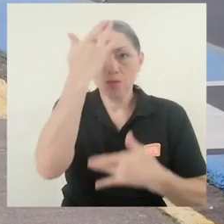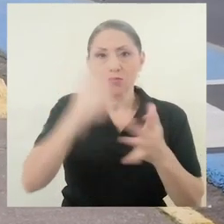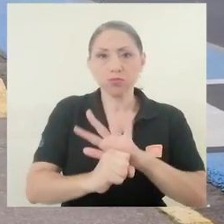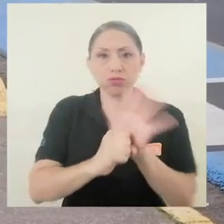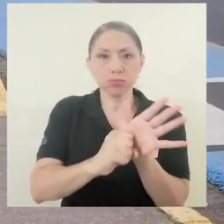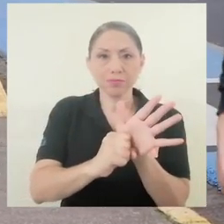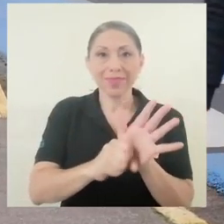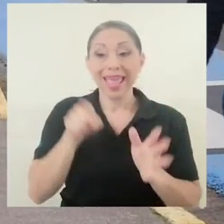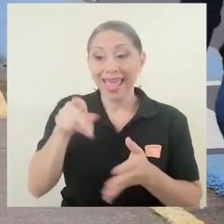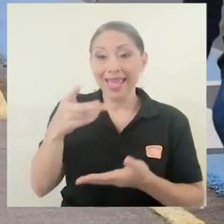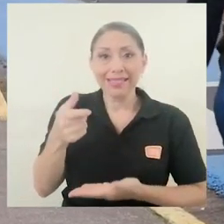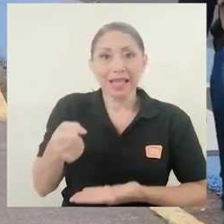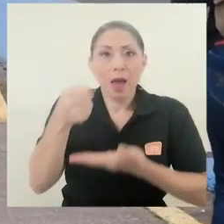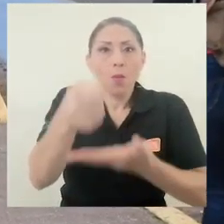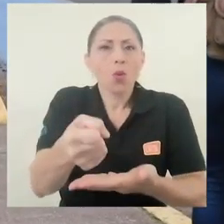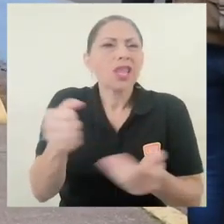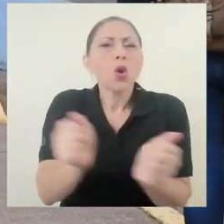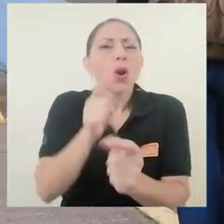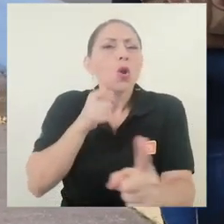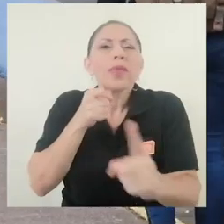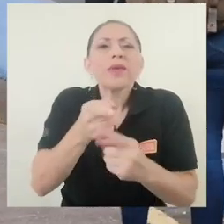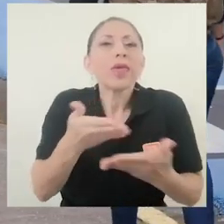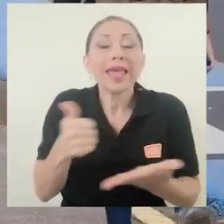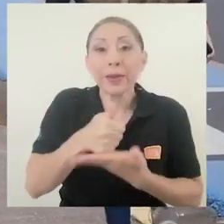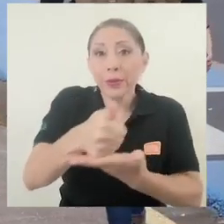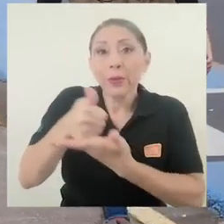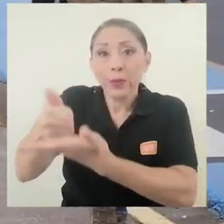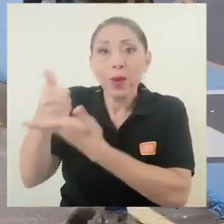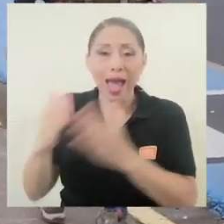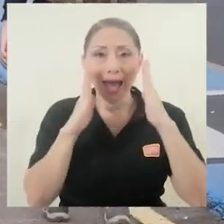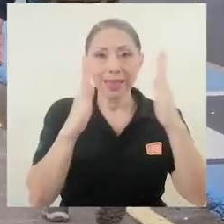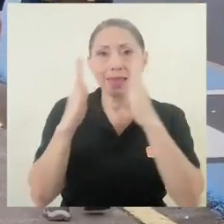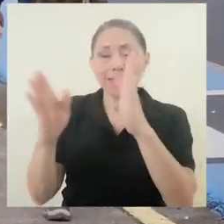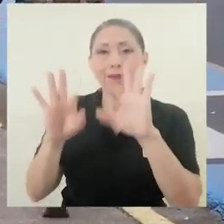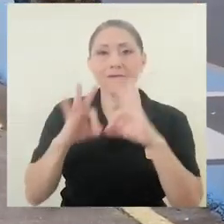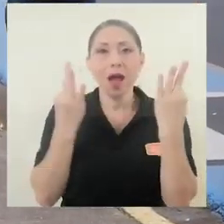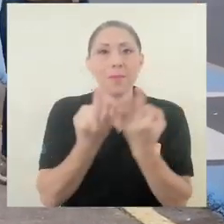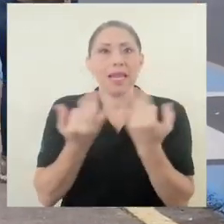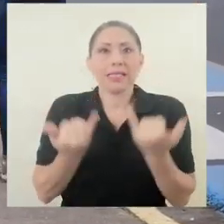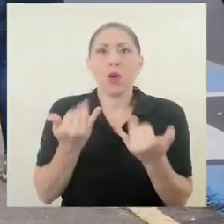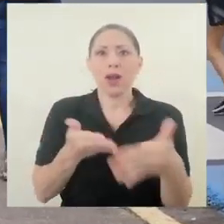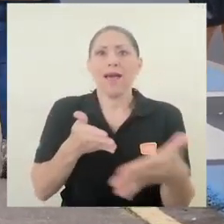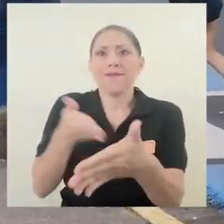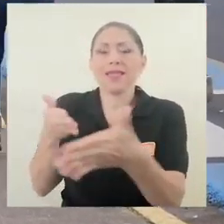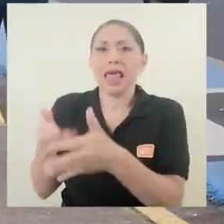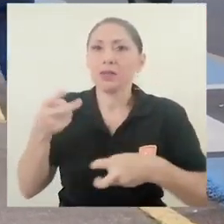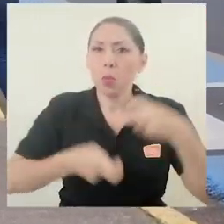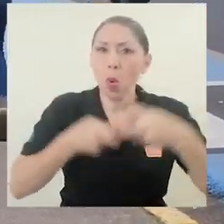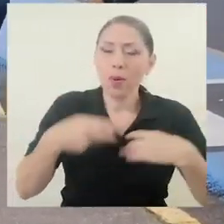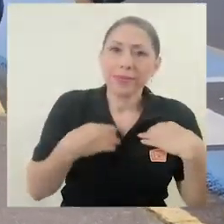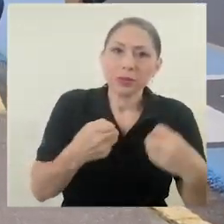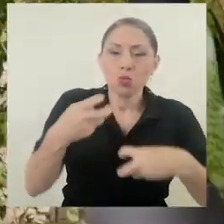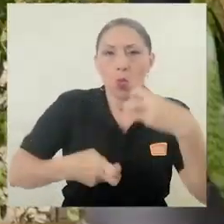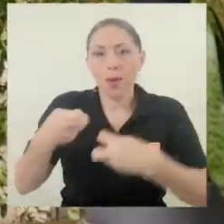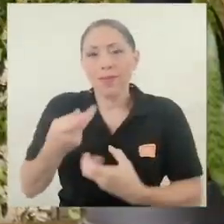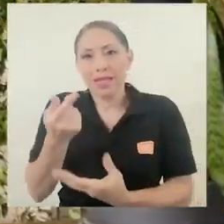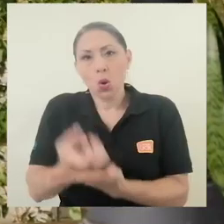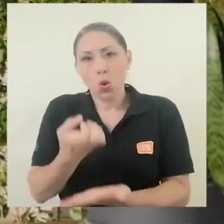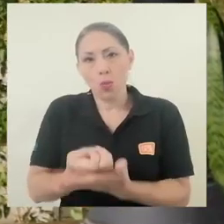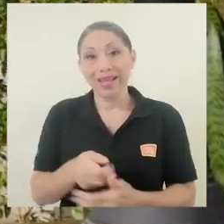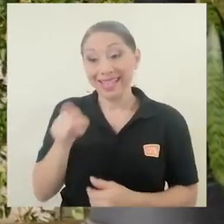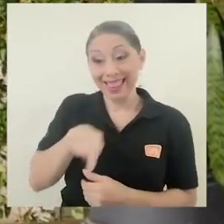aporte se realizará con el fin de contribuir en la atención de las familias afectadas por la crisis sanitaria y económica. De